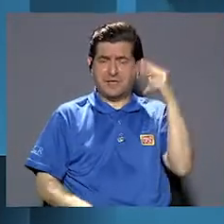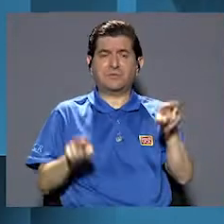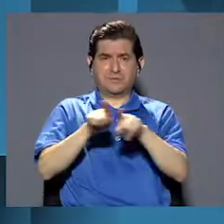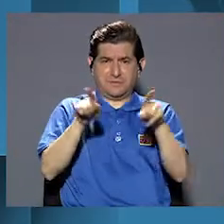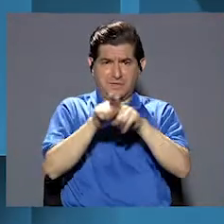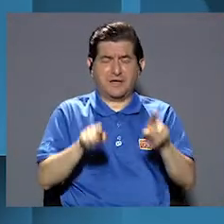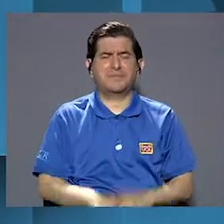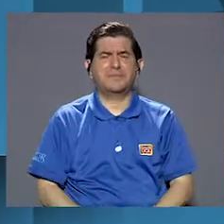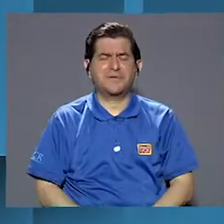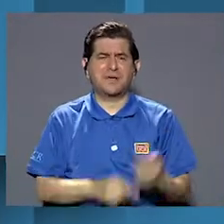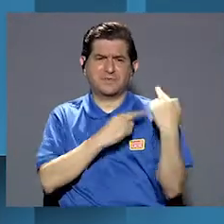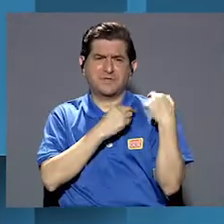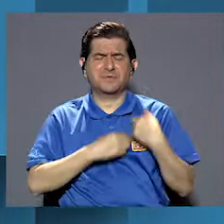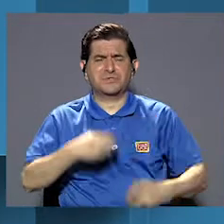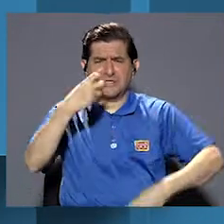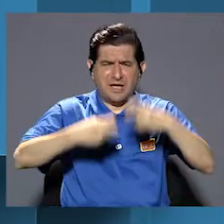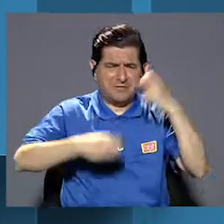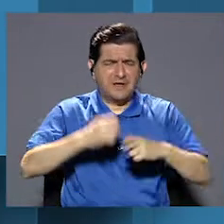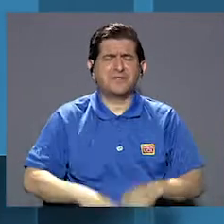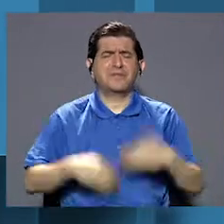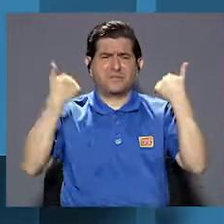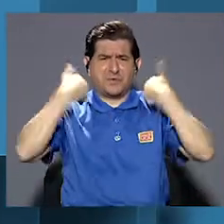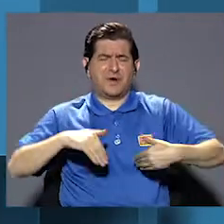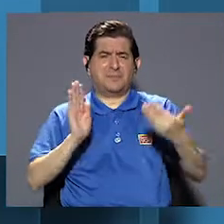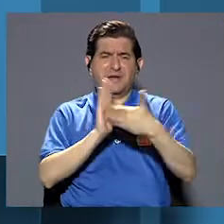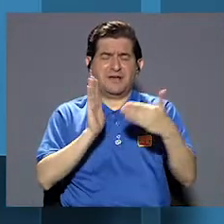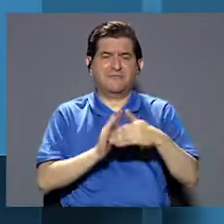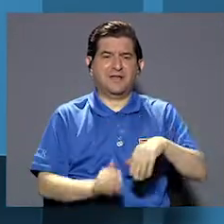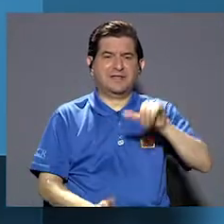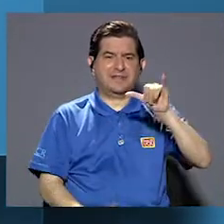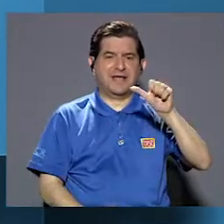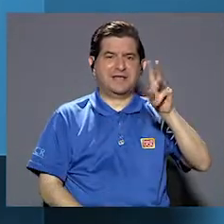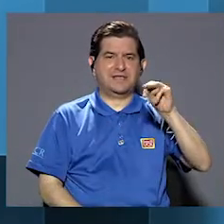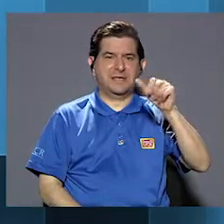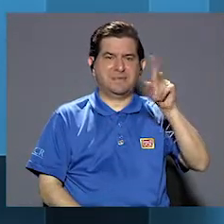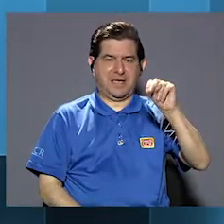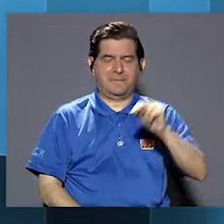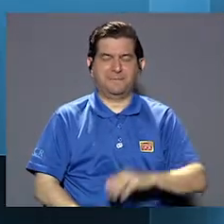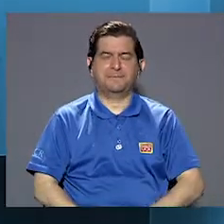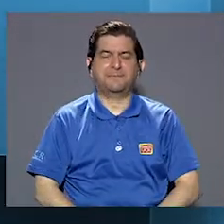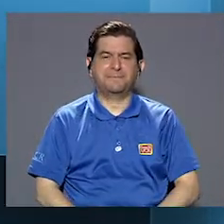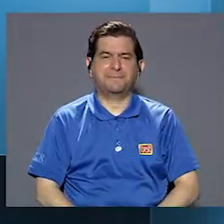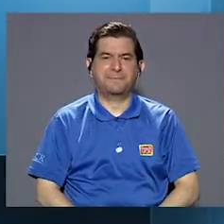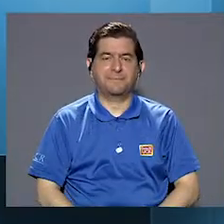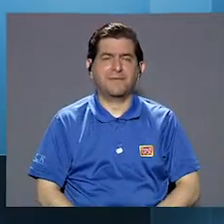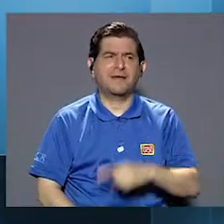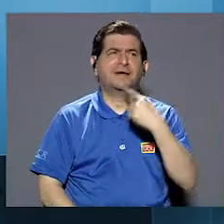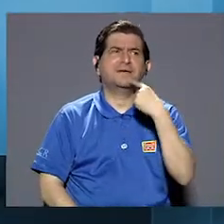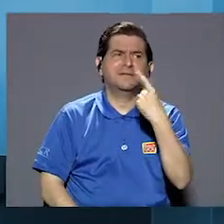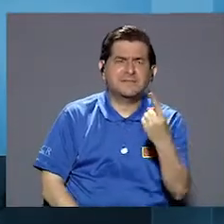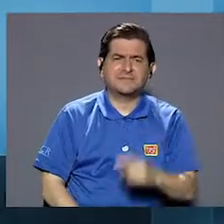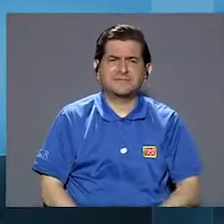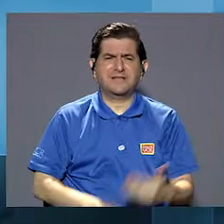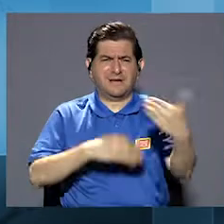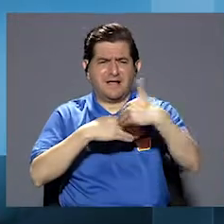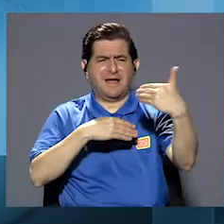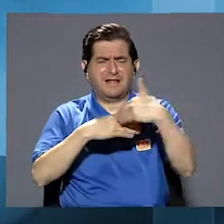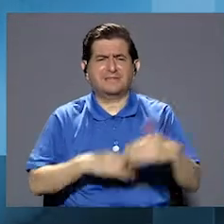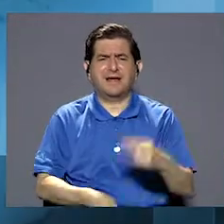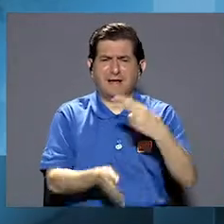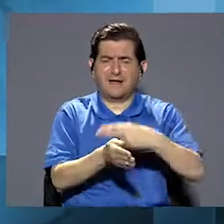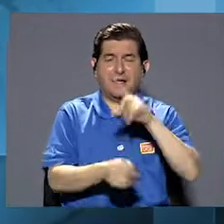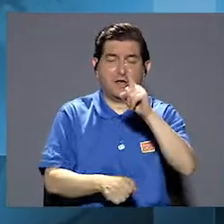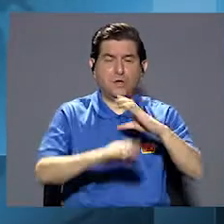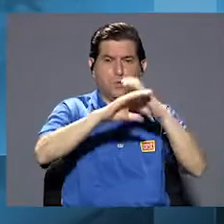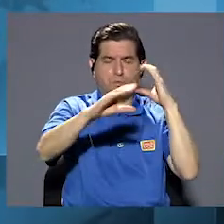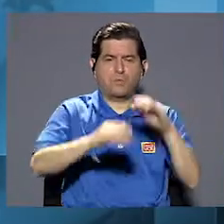también responsables de la tragedia humanitaria que azota a la República de Yemen. Digamos que bombardear hospitales